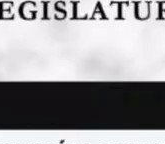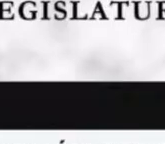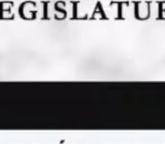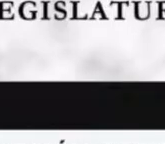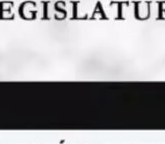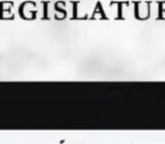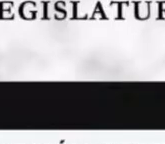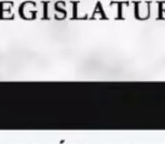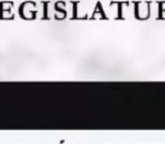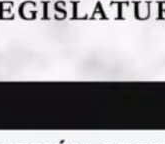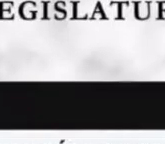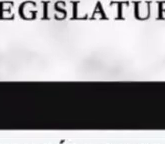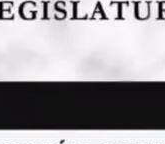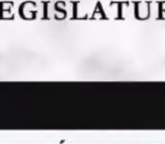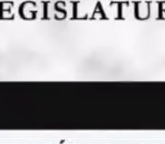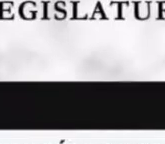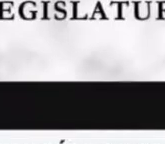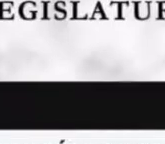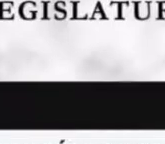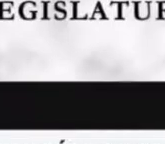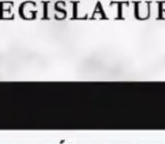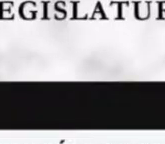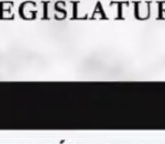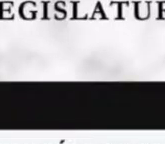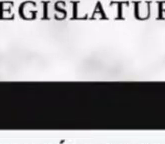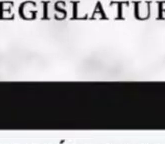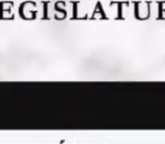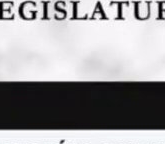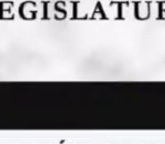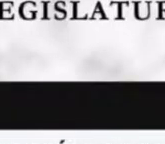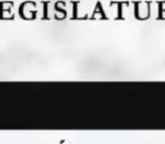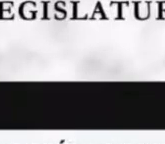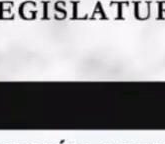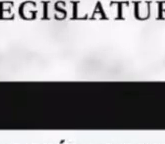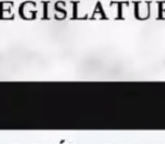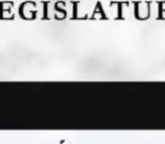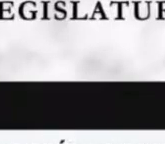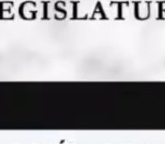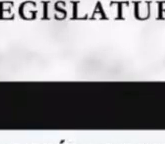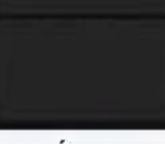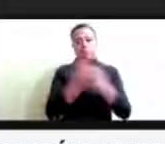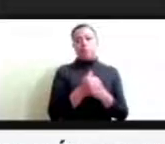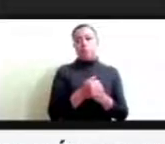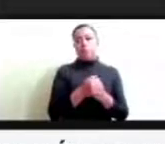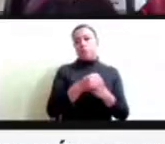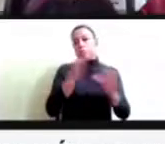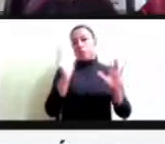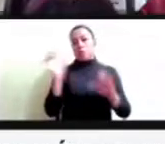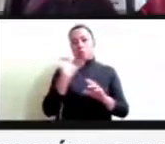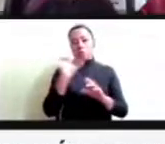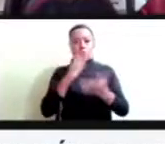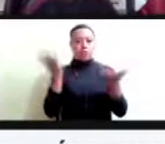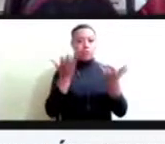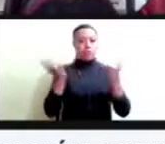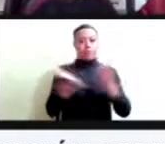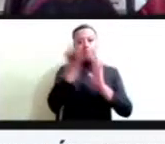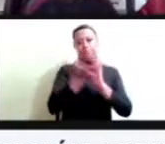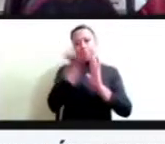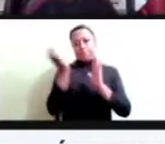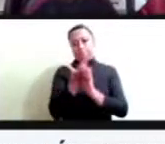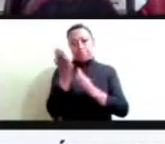peatonas que circulan sobre la vía pública durante la realización de obras privadas y públicas, que presenta la Comisión de Desarrollo Urbano e